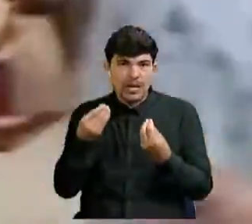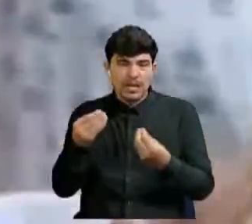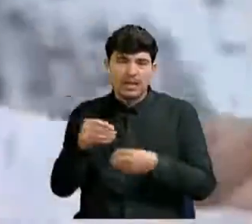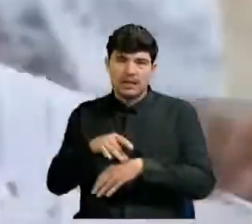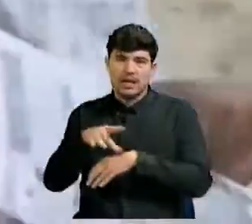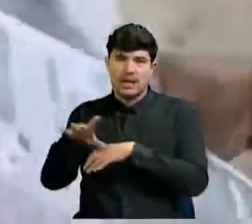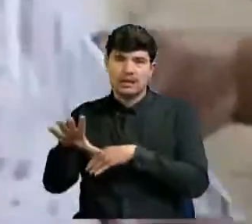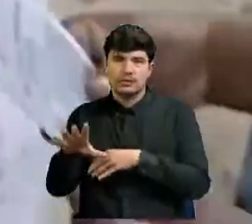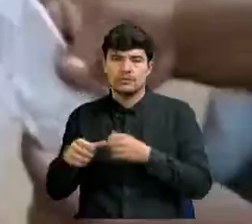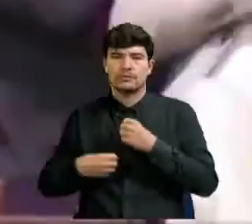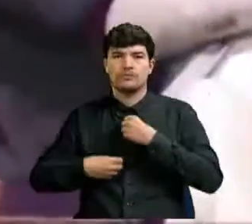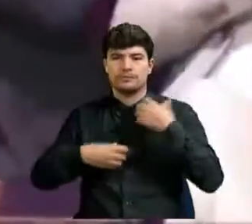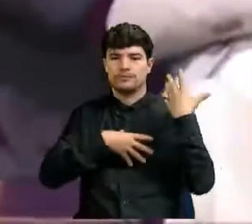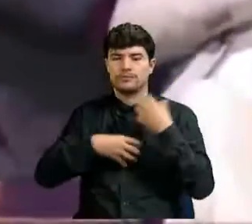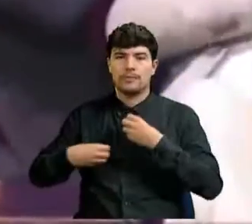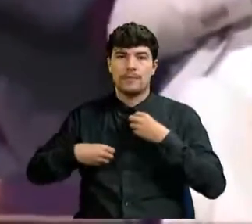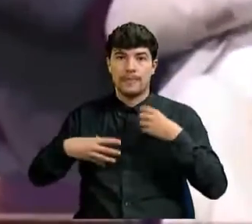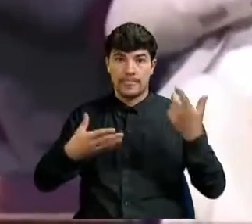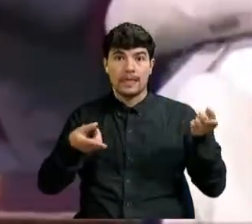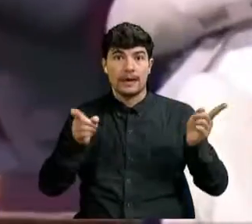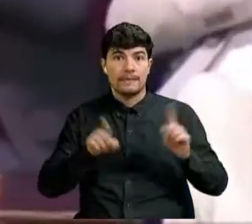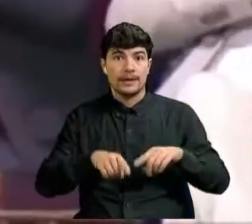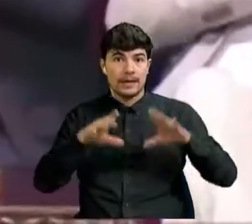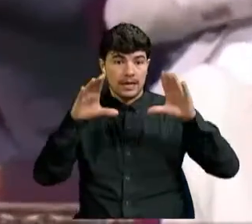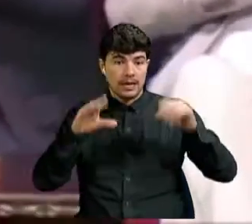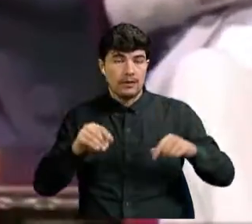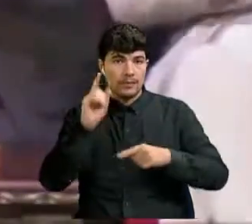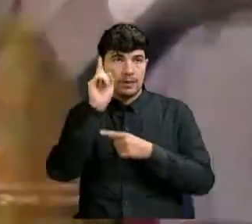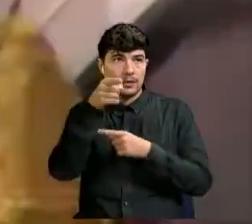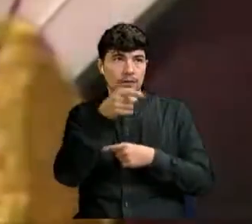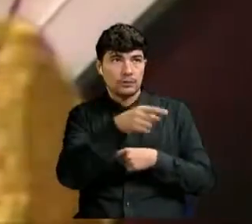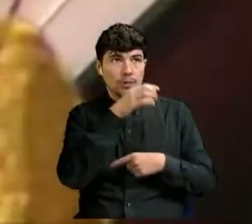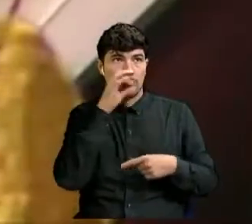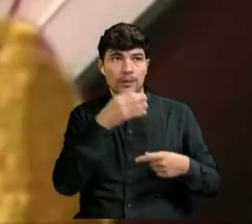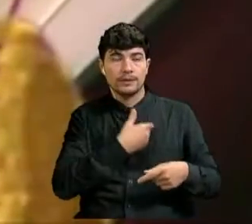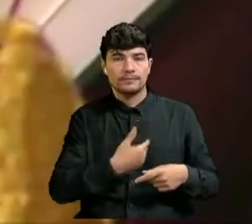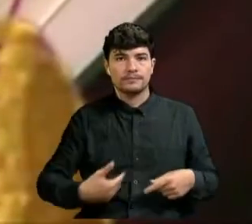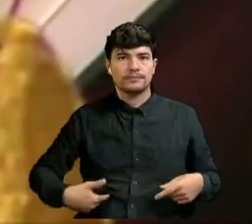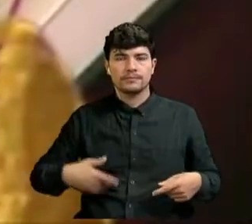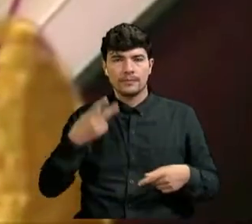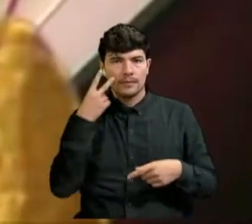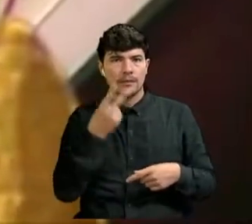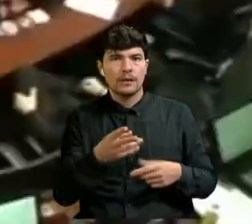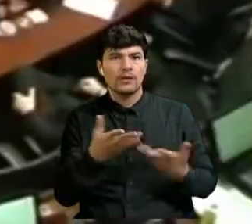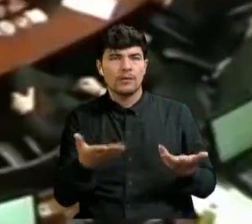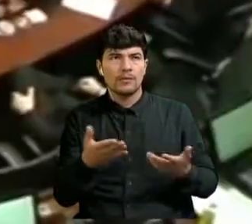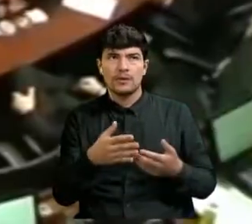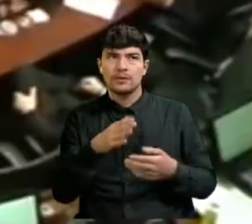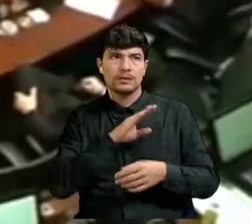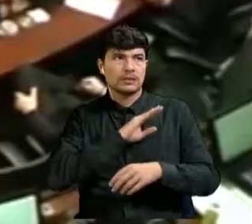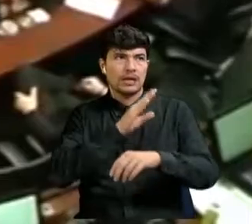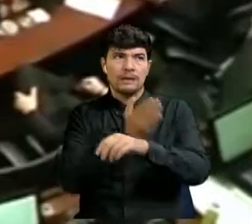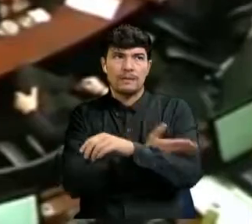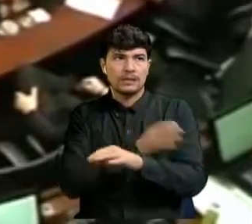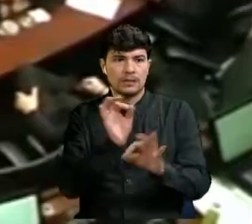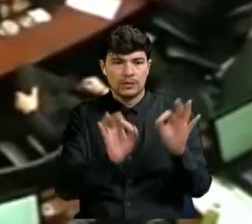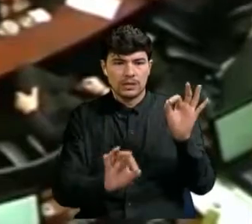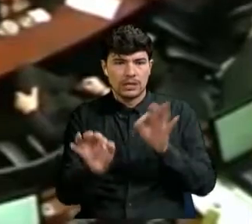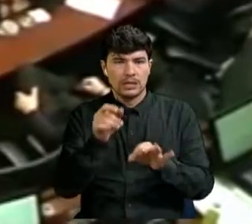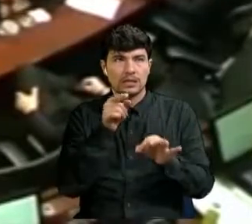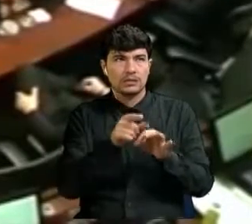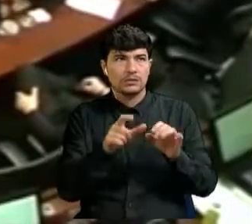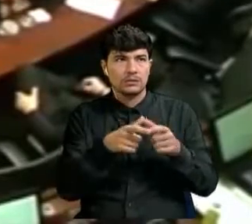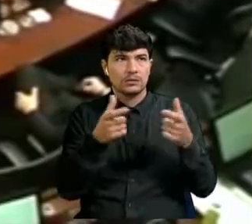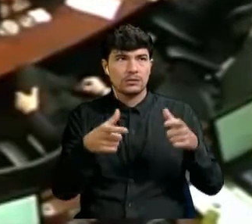armas. Existe también un desgaste político del gobierno de Juan Manuel Santos que se nota principalmente en la incapacidad de armar mayorías en el Congreso